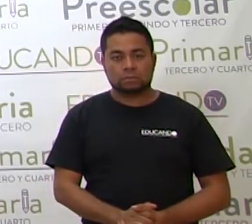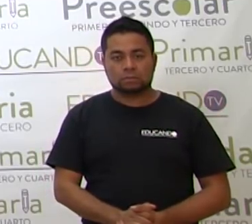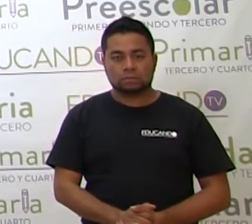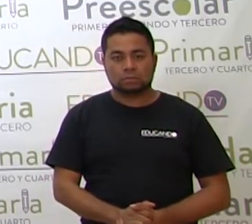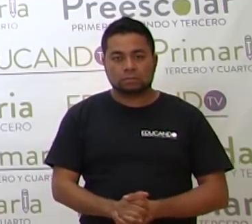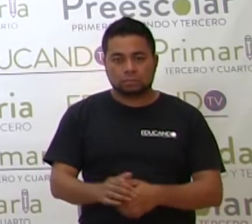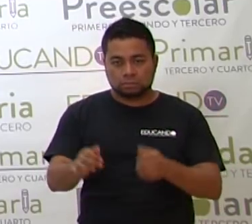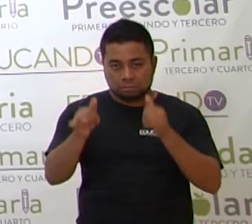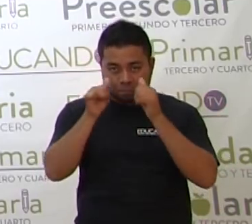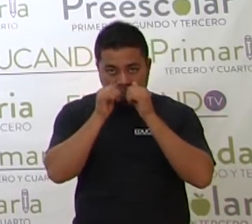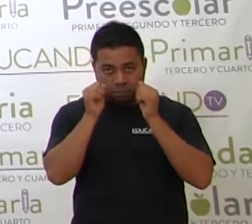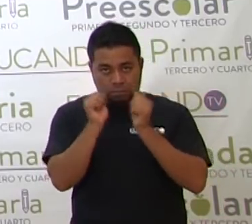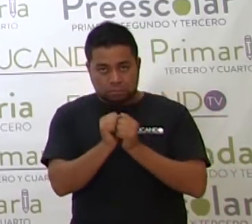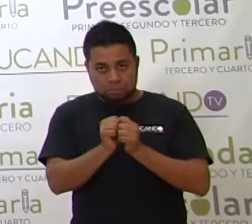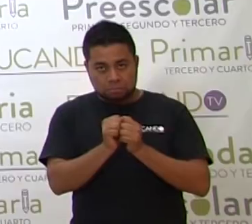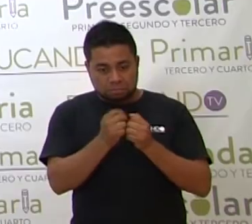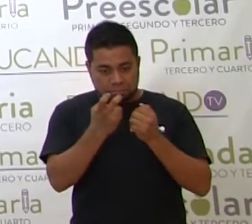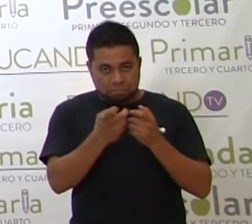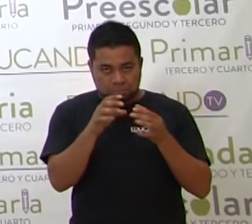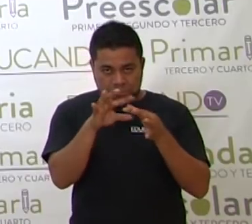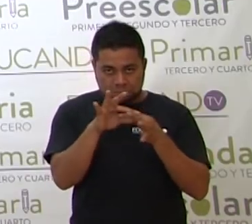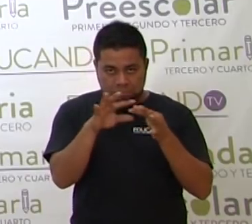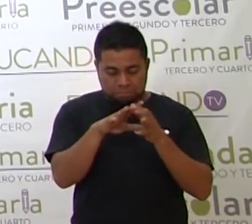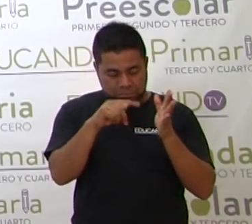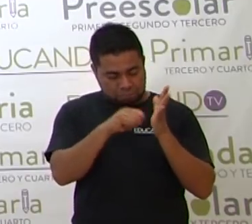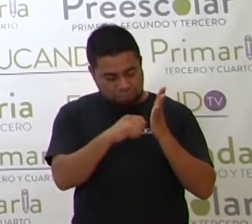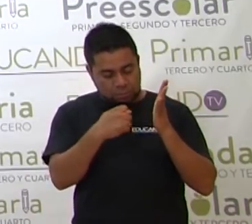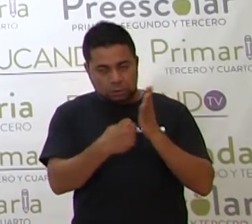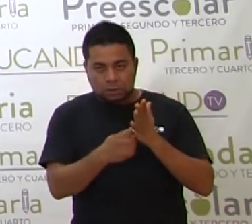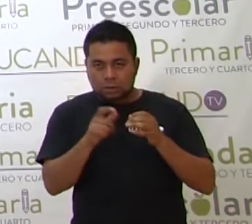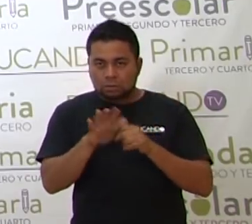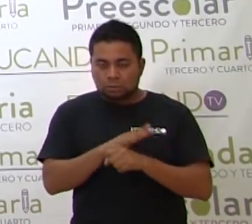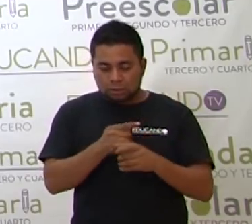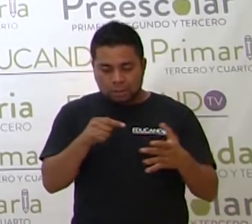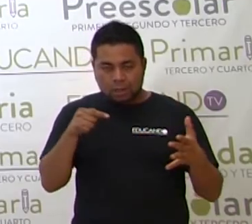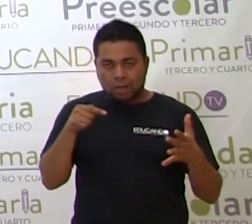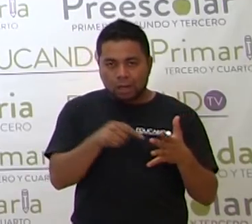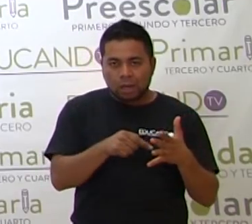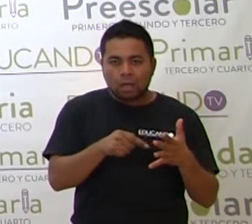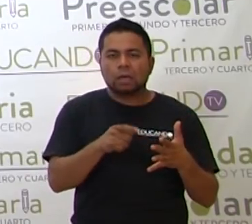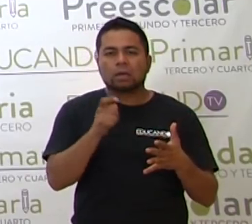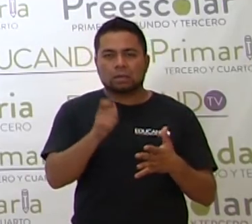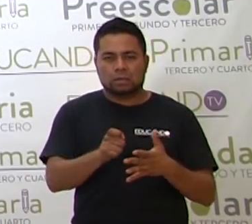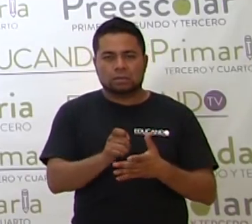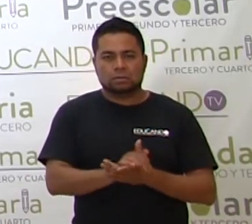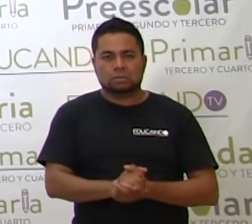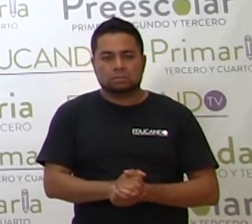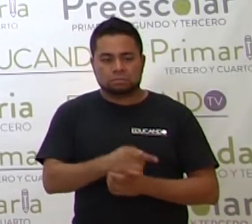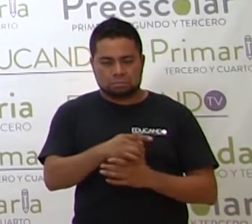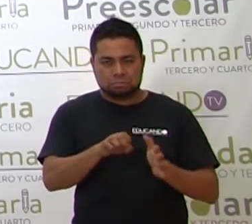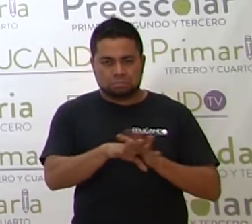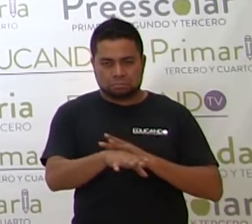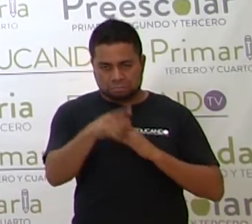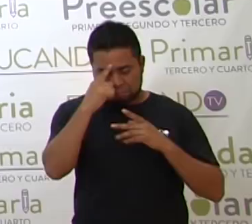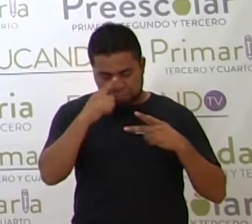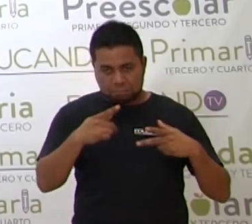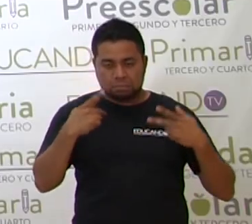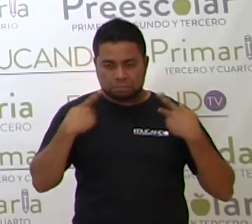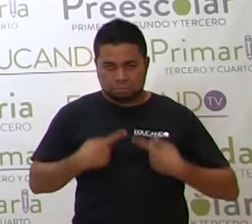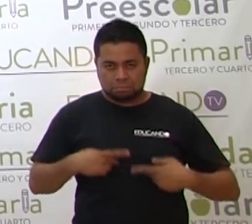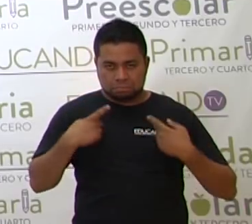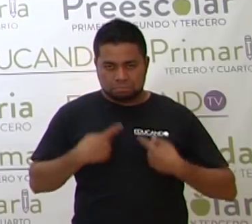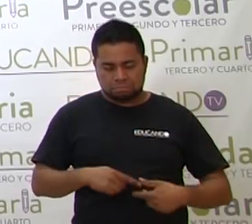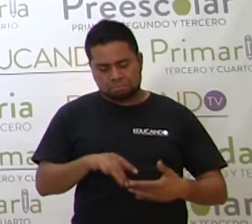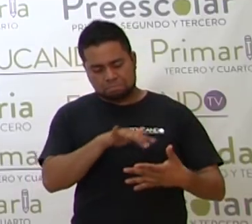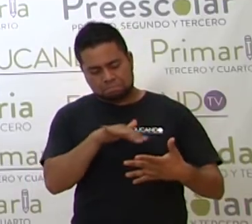Mucha atención con esta descripción técnica, porque es aquí donde el que está haciendo las